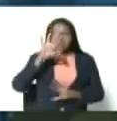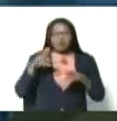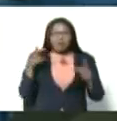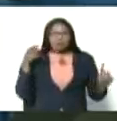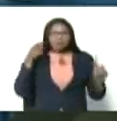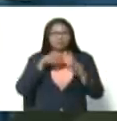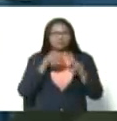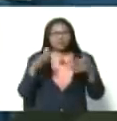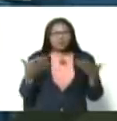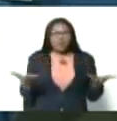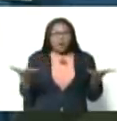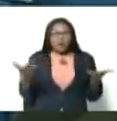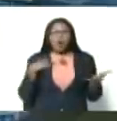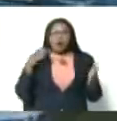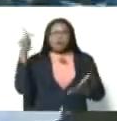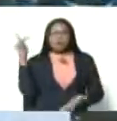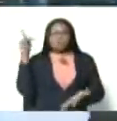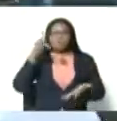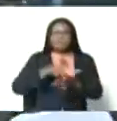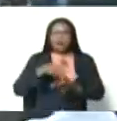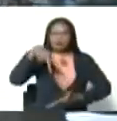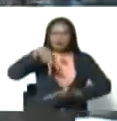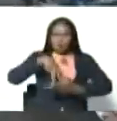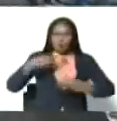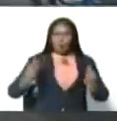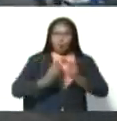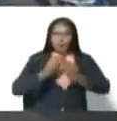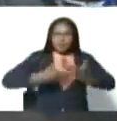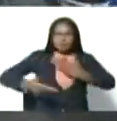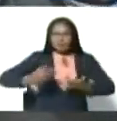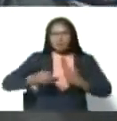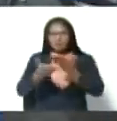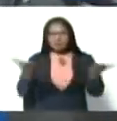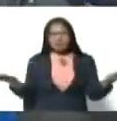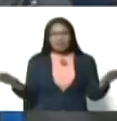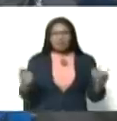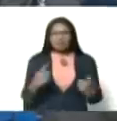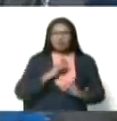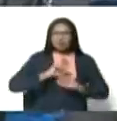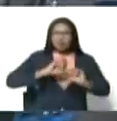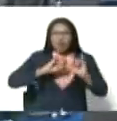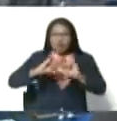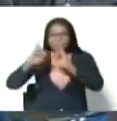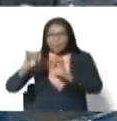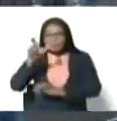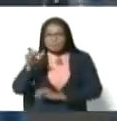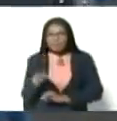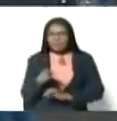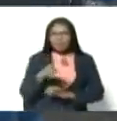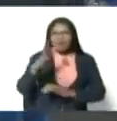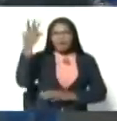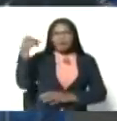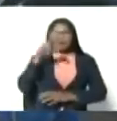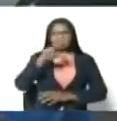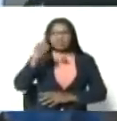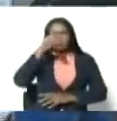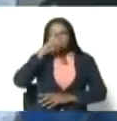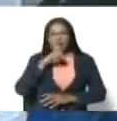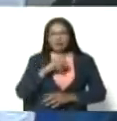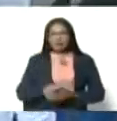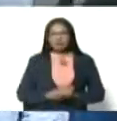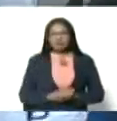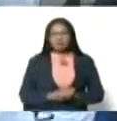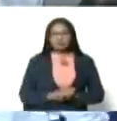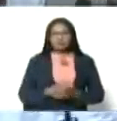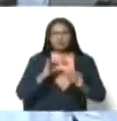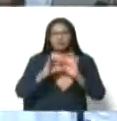destino. Ahora estoy aquí, de pie, al servicio de ustedes. Soy el mismo de hace 30 años.